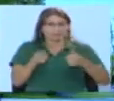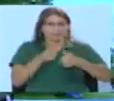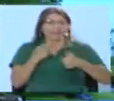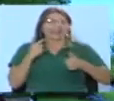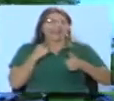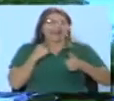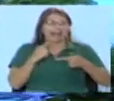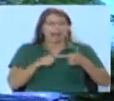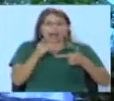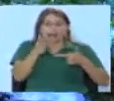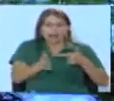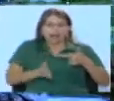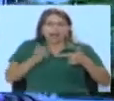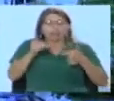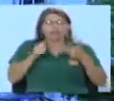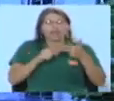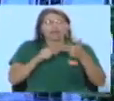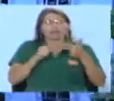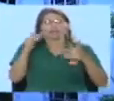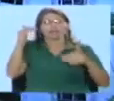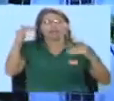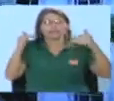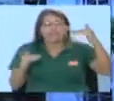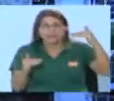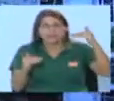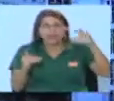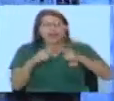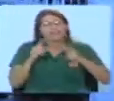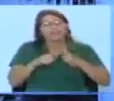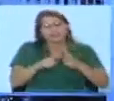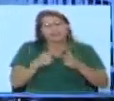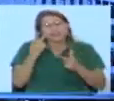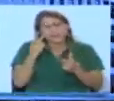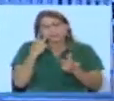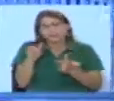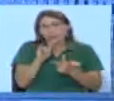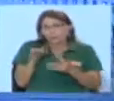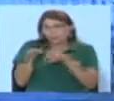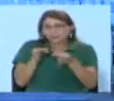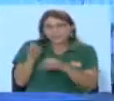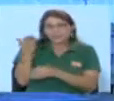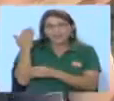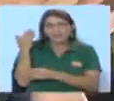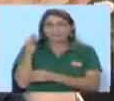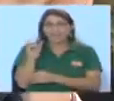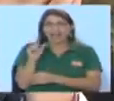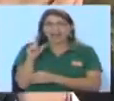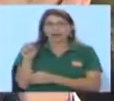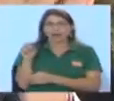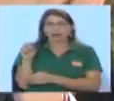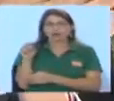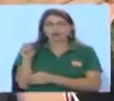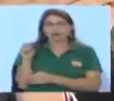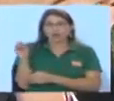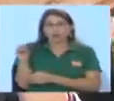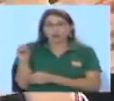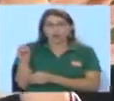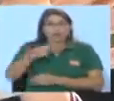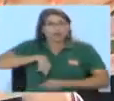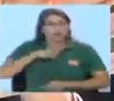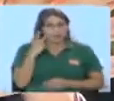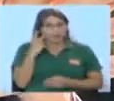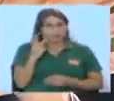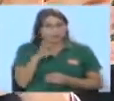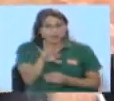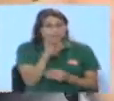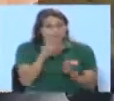y asimétrica. Y ahí es donde entonces venimos a conceptos como lo que explicaba Alonso. Determinamos que la vía del desarrollo es una economía